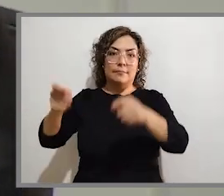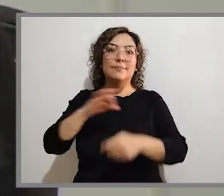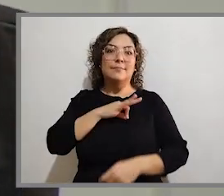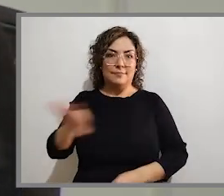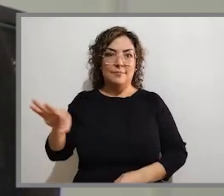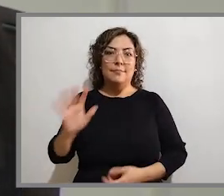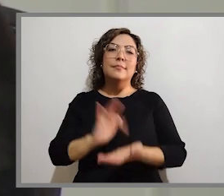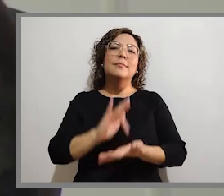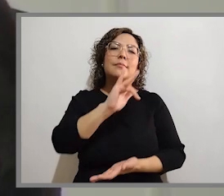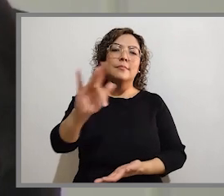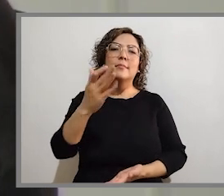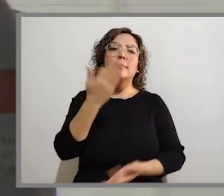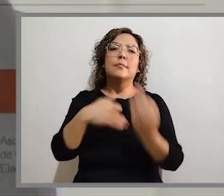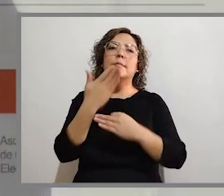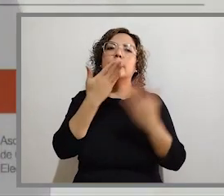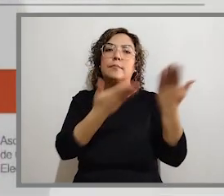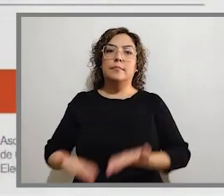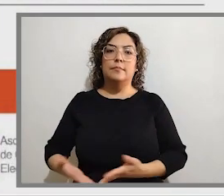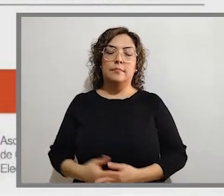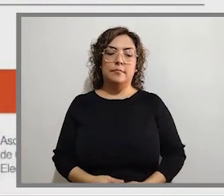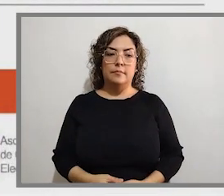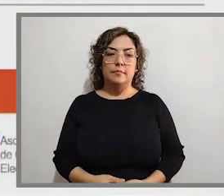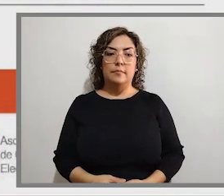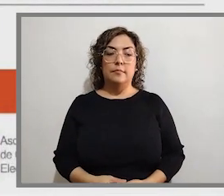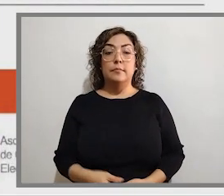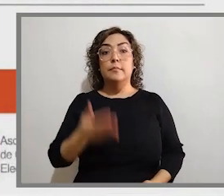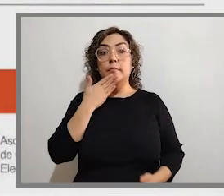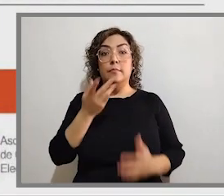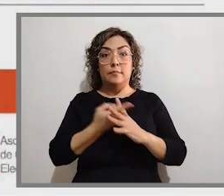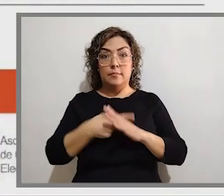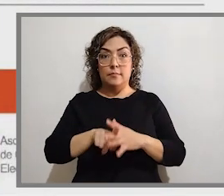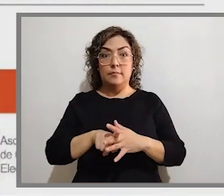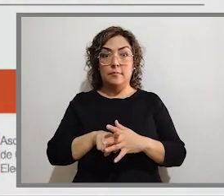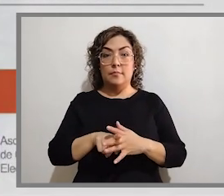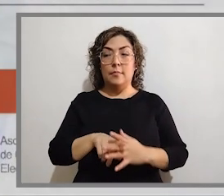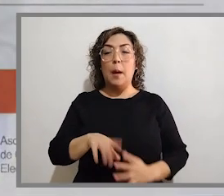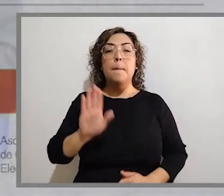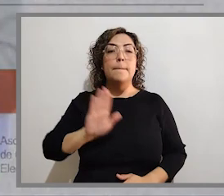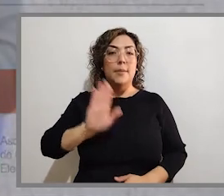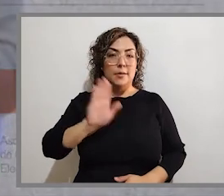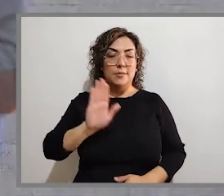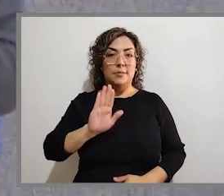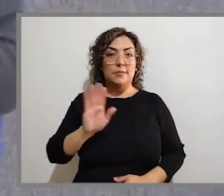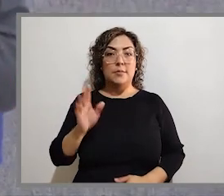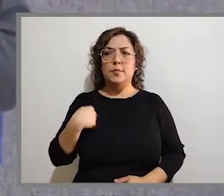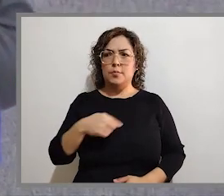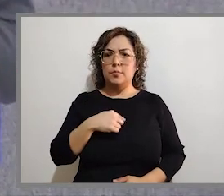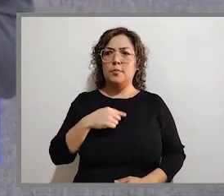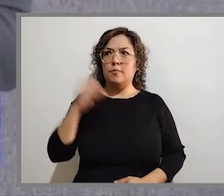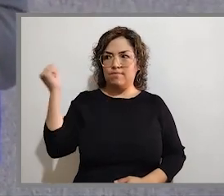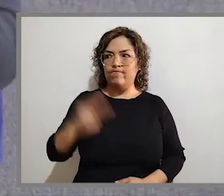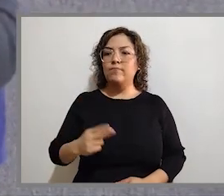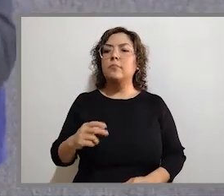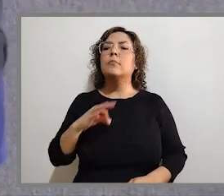gracias y sean bienvenidas todas. Vamos a iniciar con el pie derecho estas jornadas regionales de la Red de Mujeres Electas en Coahuila en su